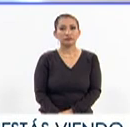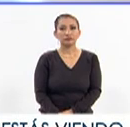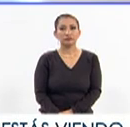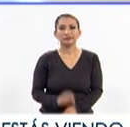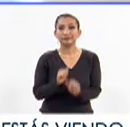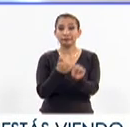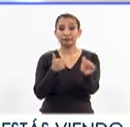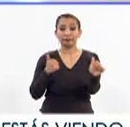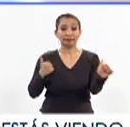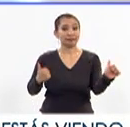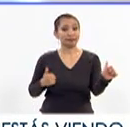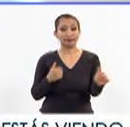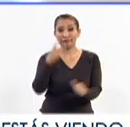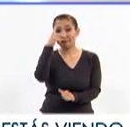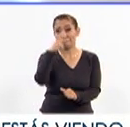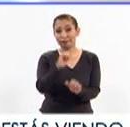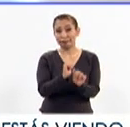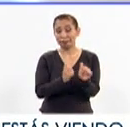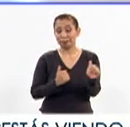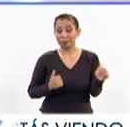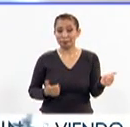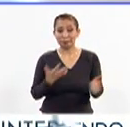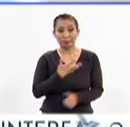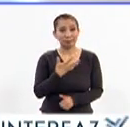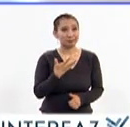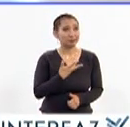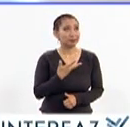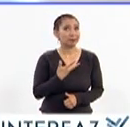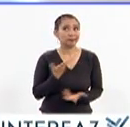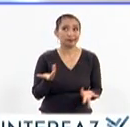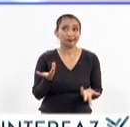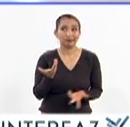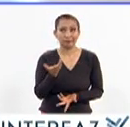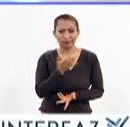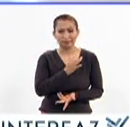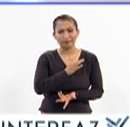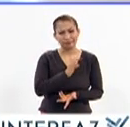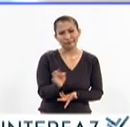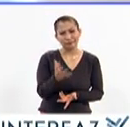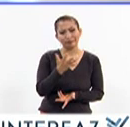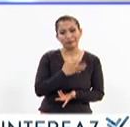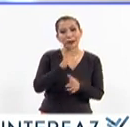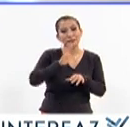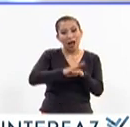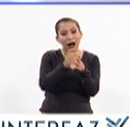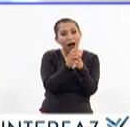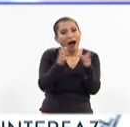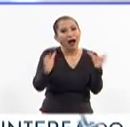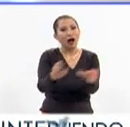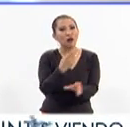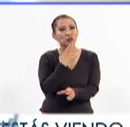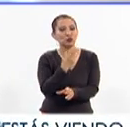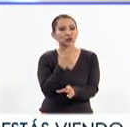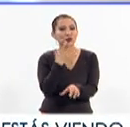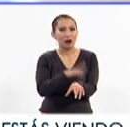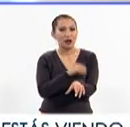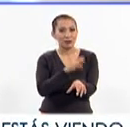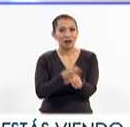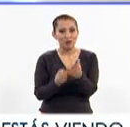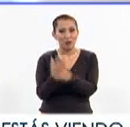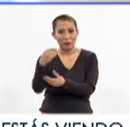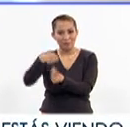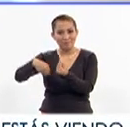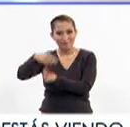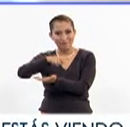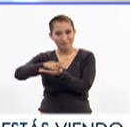Vamos retrasados, Omar. Tenemos capacidades para tener un mayor uso de las energías renovables en el